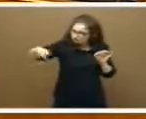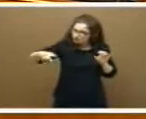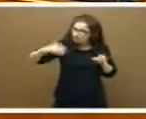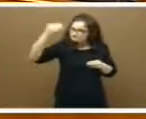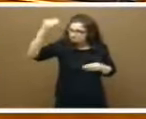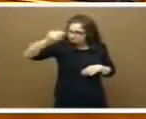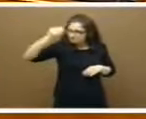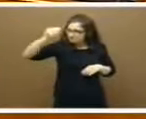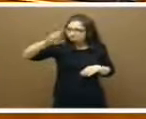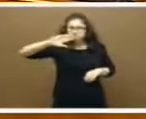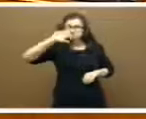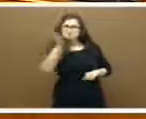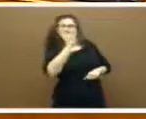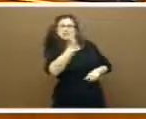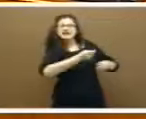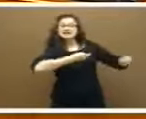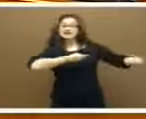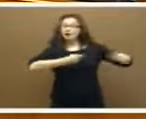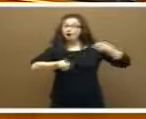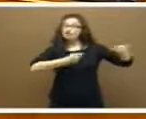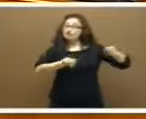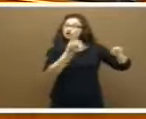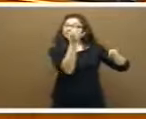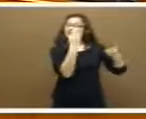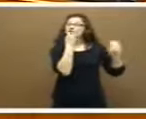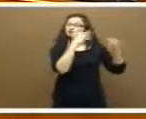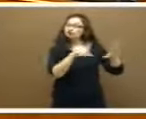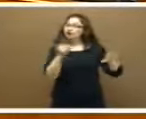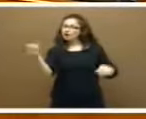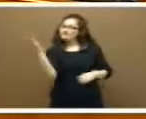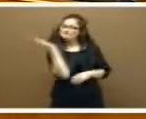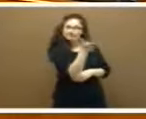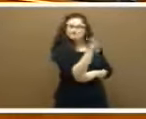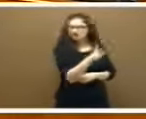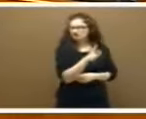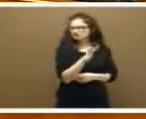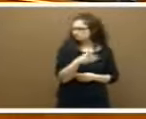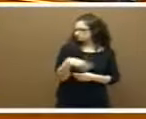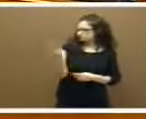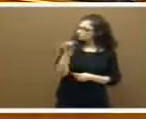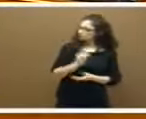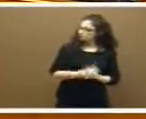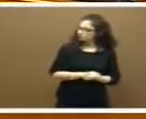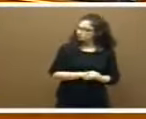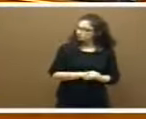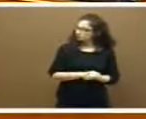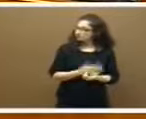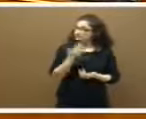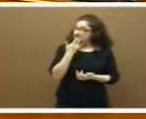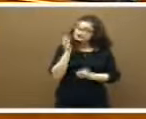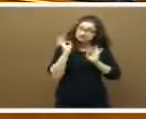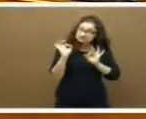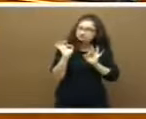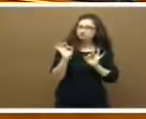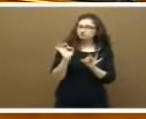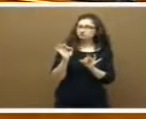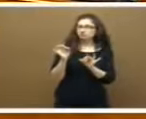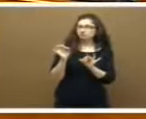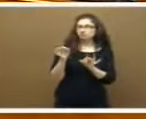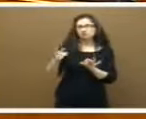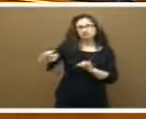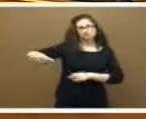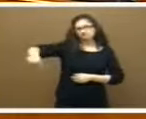torpedear la negociación sobre la deuda histórica. Sinceramente, si fuese así, ustedes